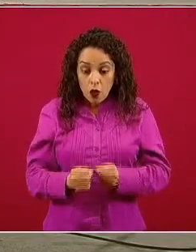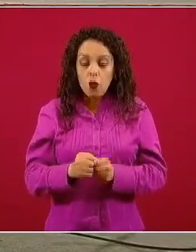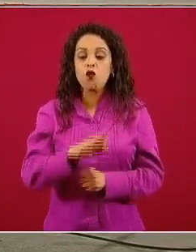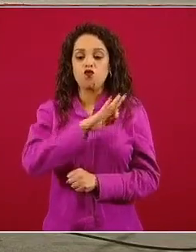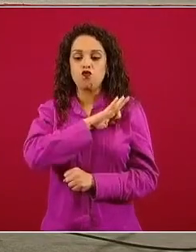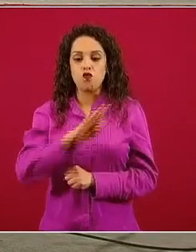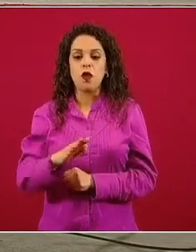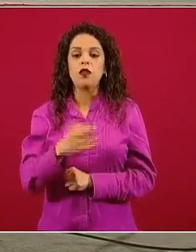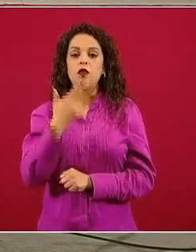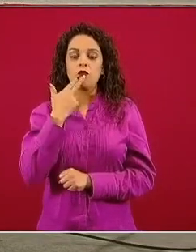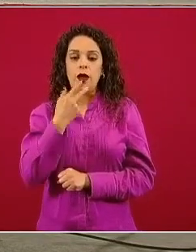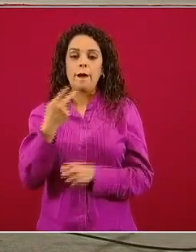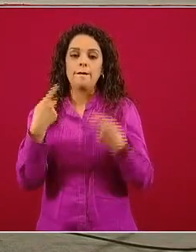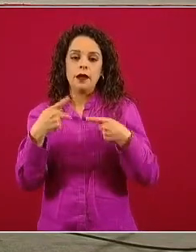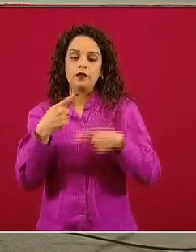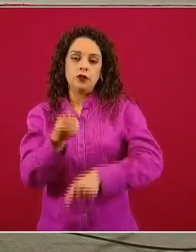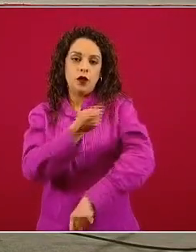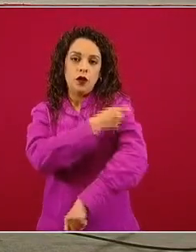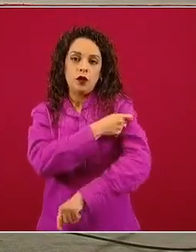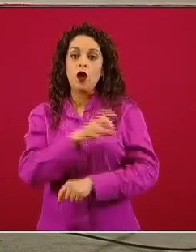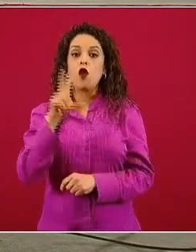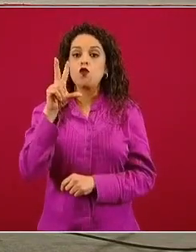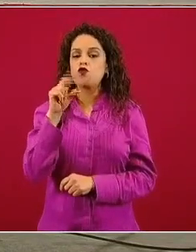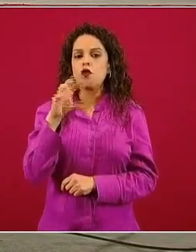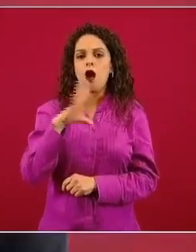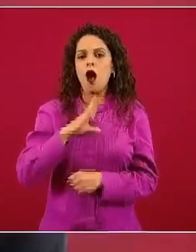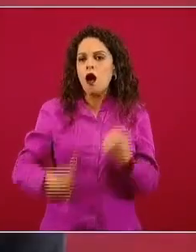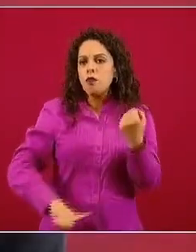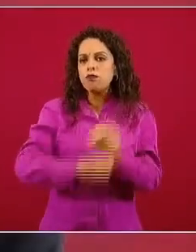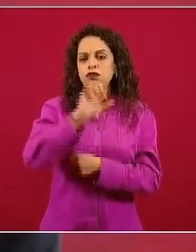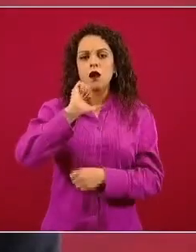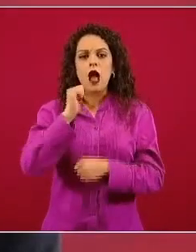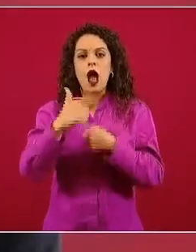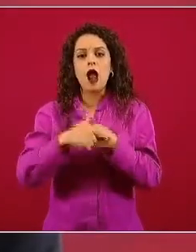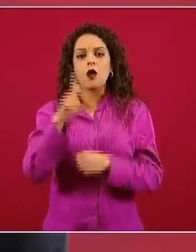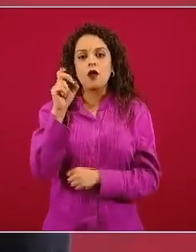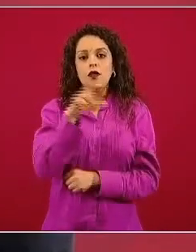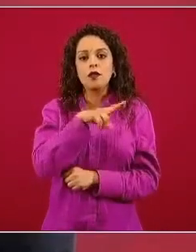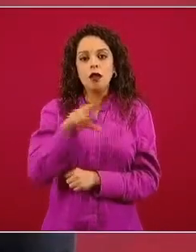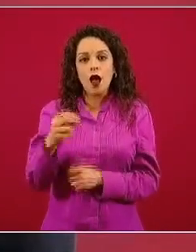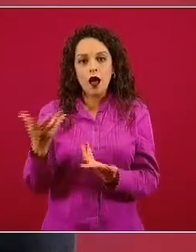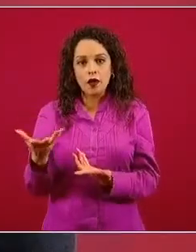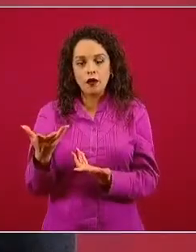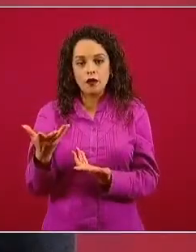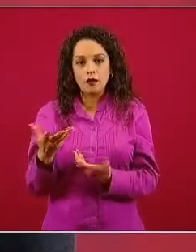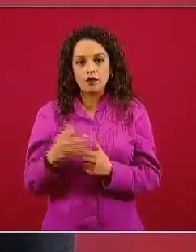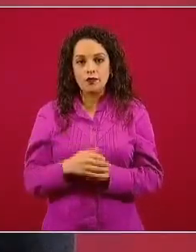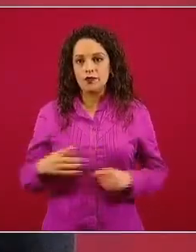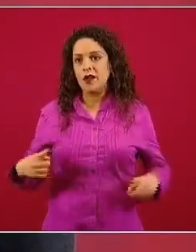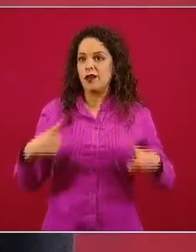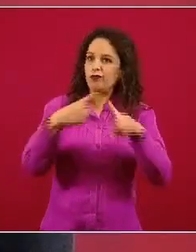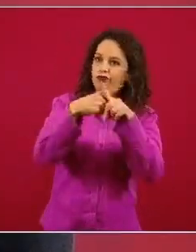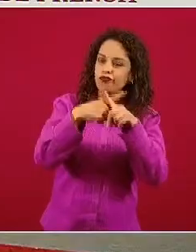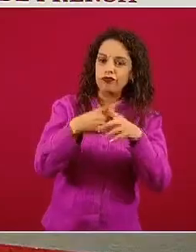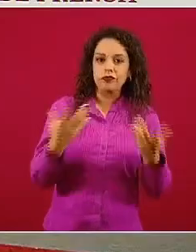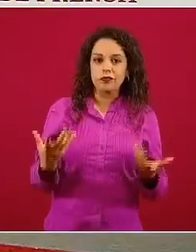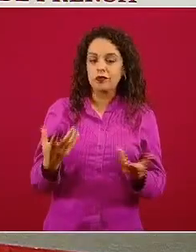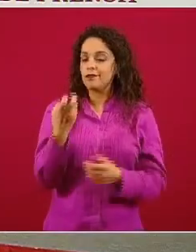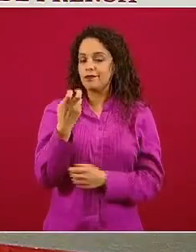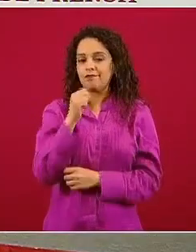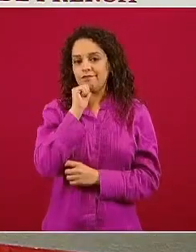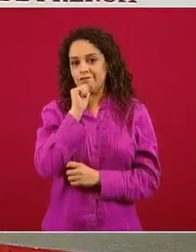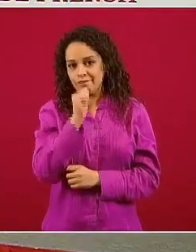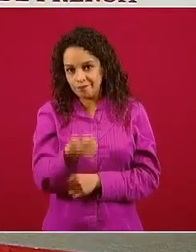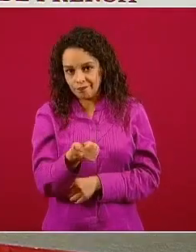en su momento no va a generar un daño colateral o un daño secundario tratando de prevenir otra enfermedad. Esto es muy